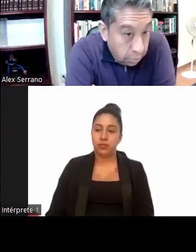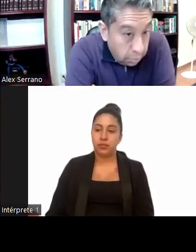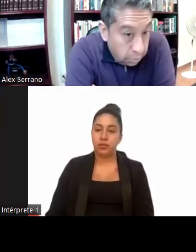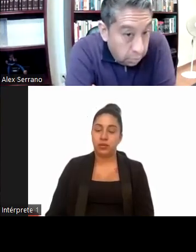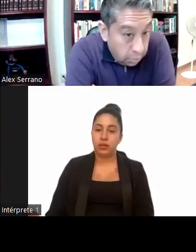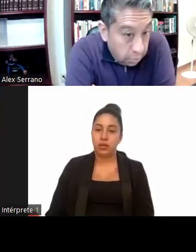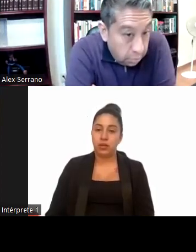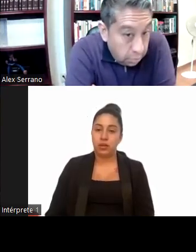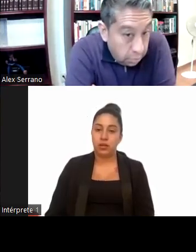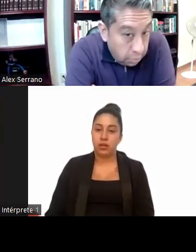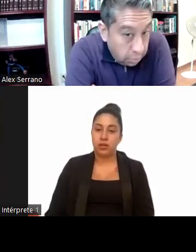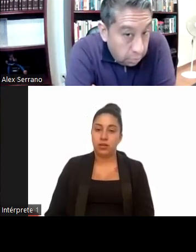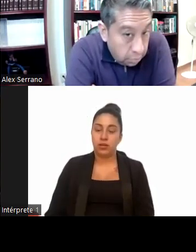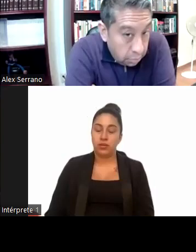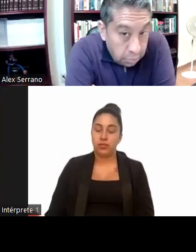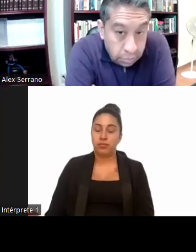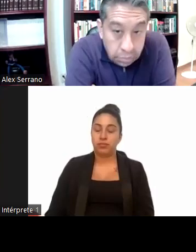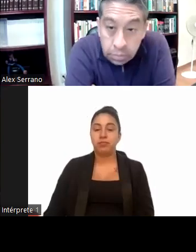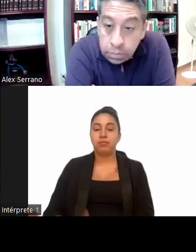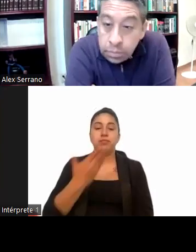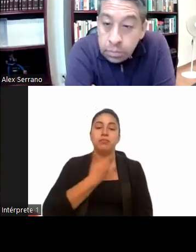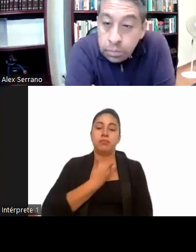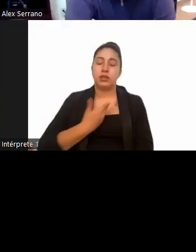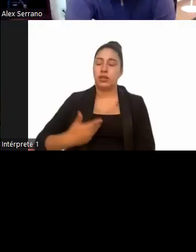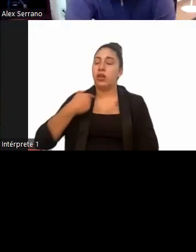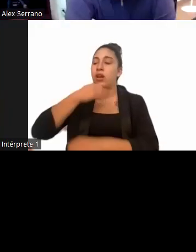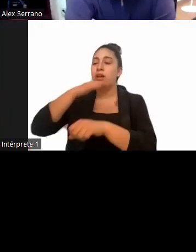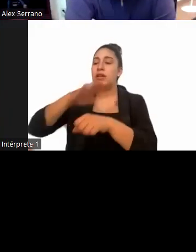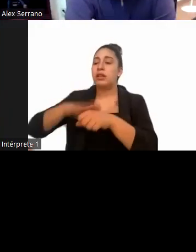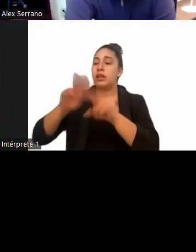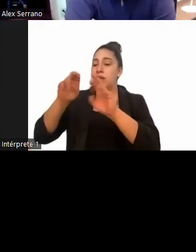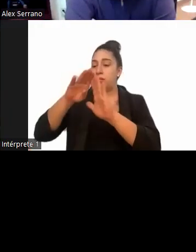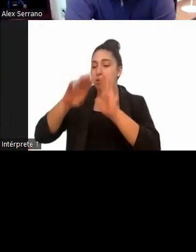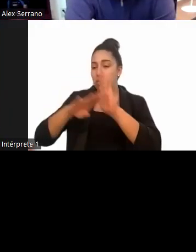Presidente, al no haber comentario alguno, se aprueba por